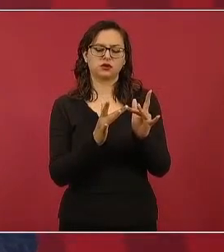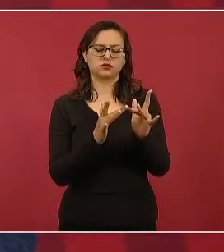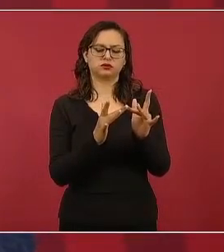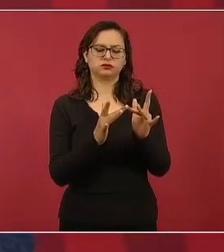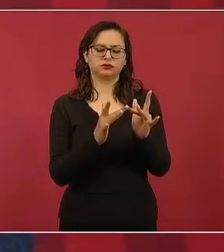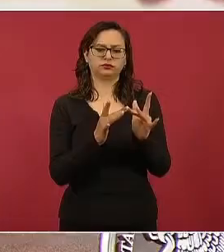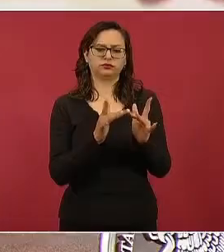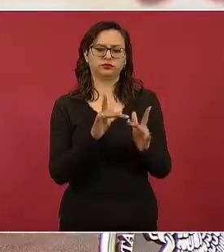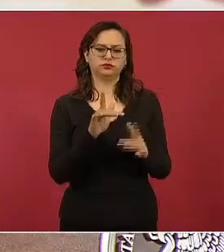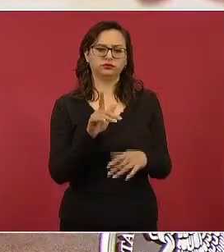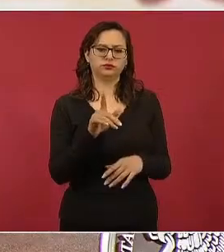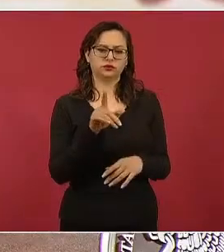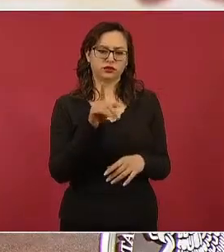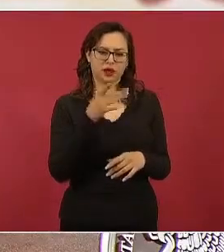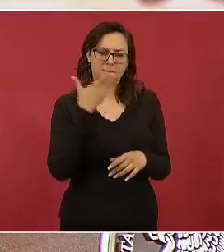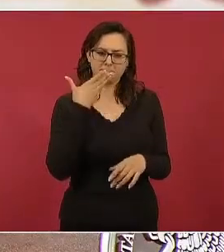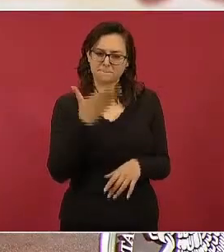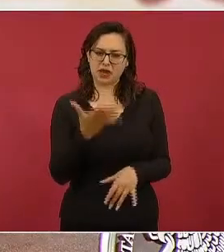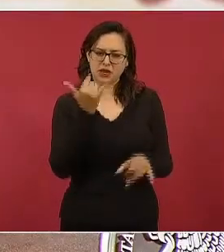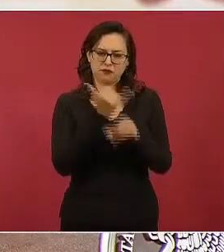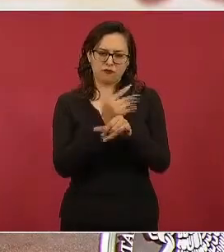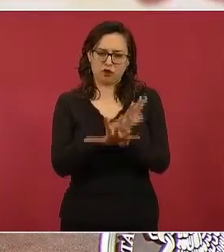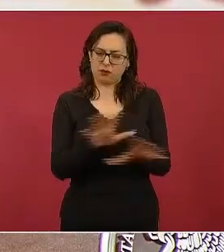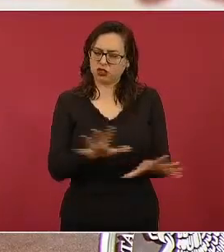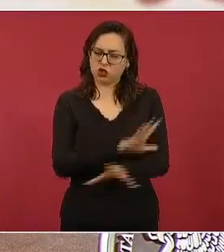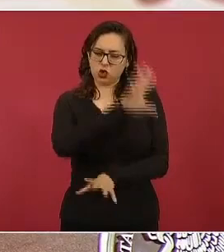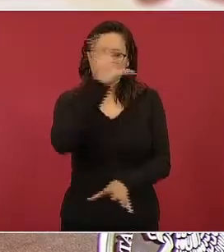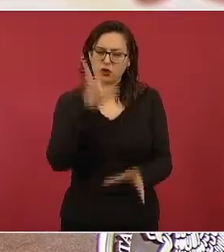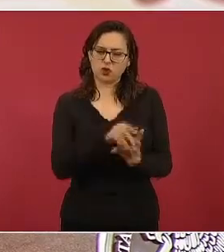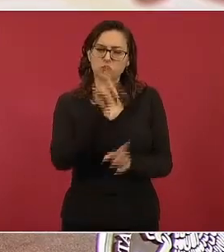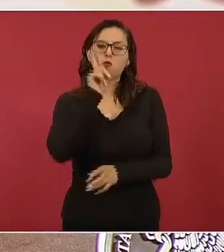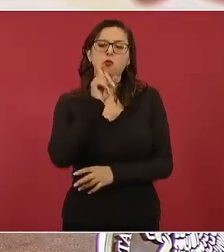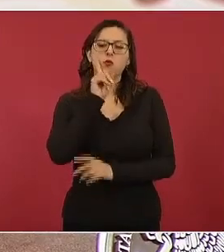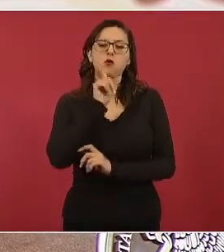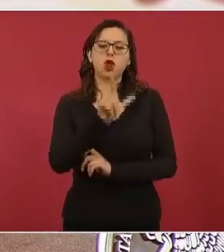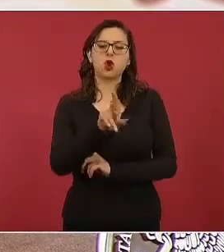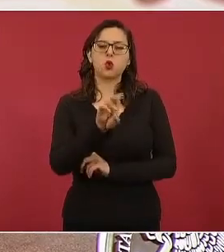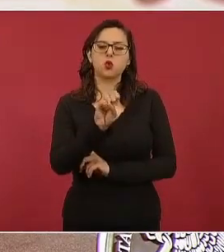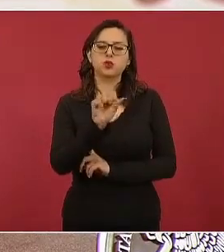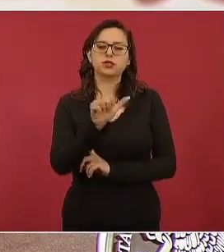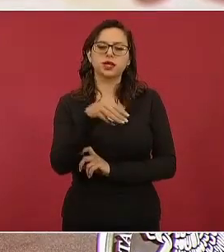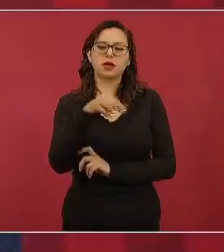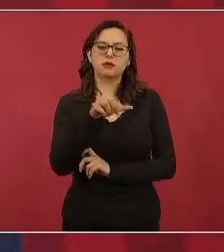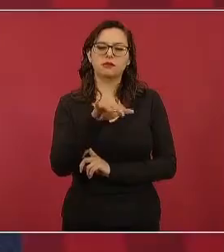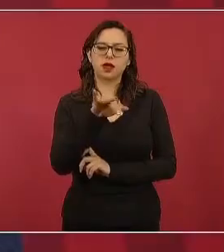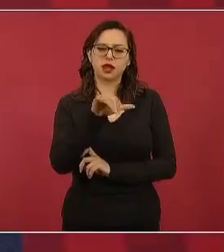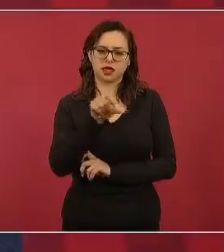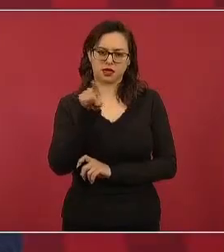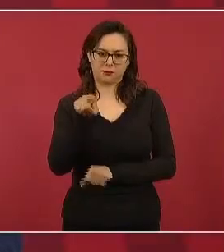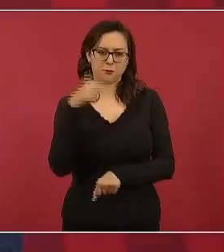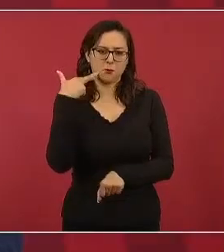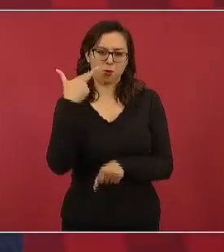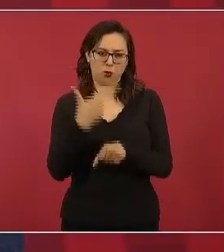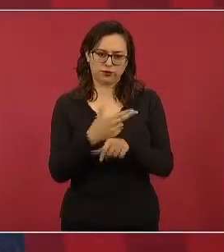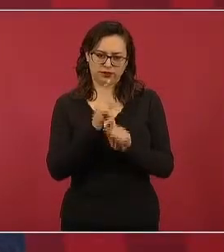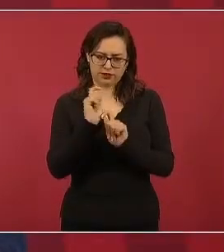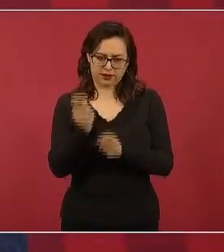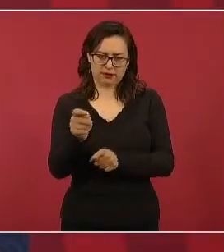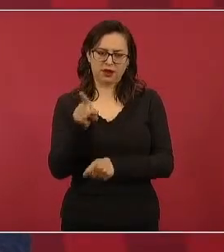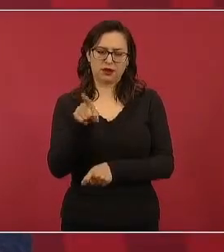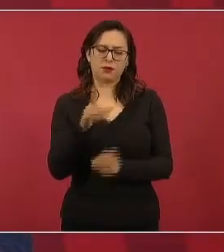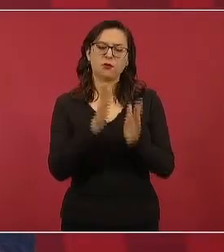que le informes bien, ya debe estar ella enterada, pero que lo vea Luisa